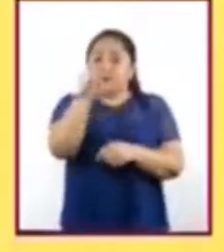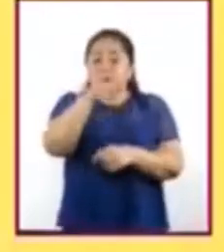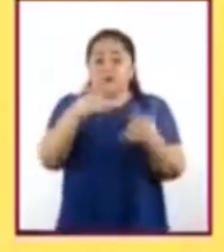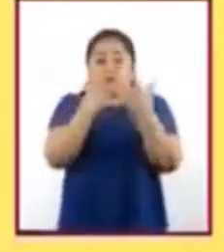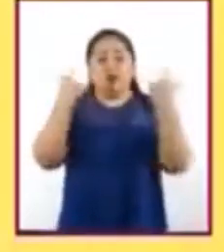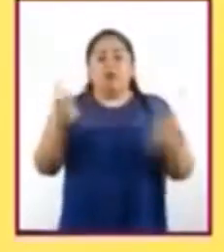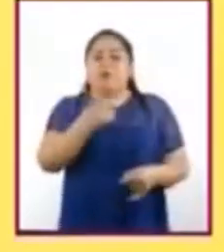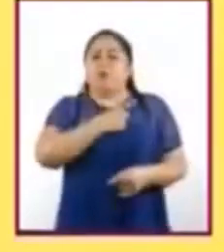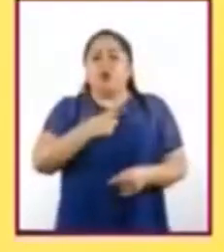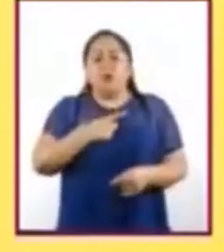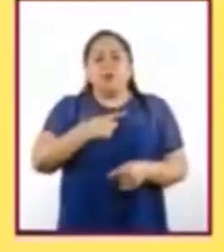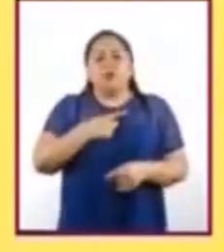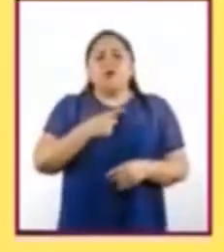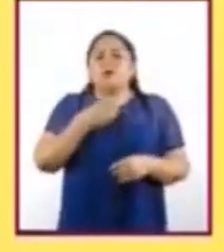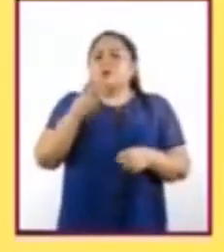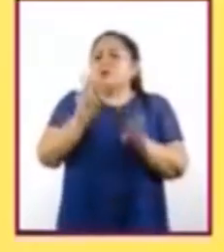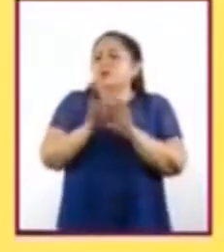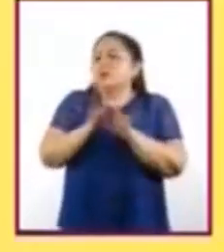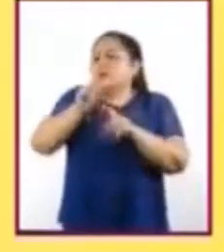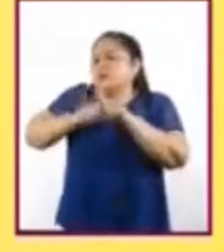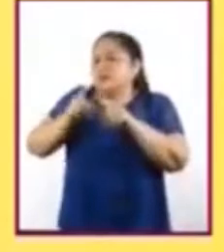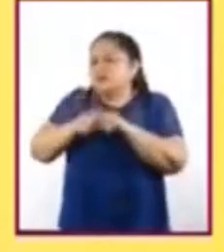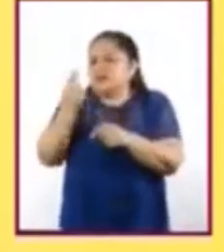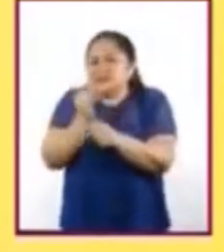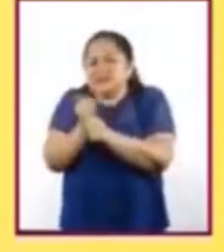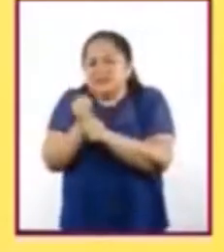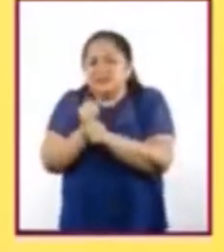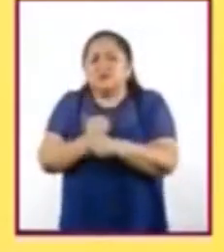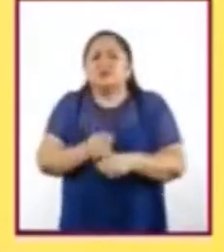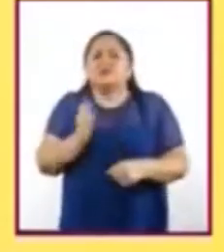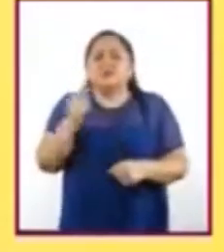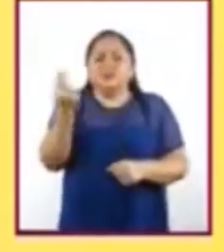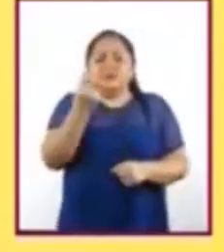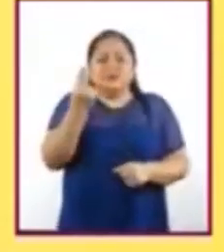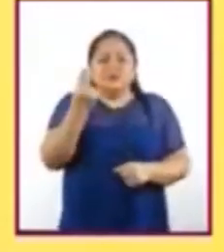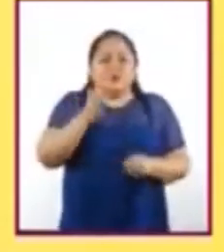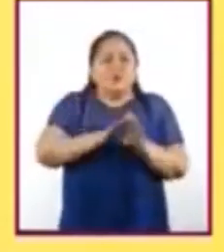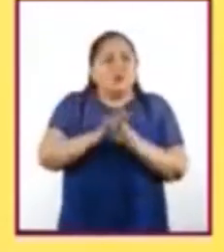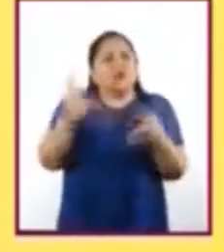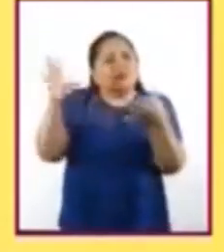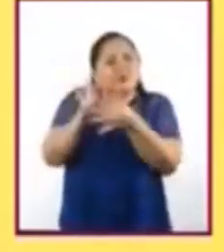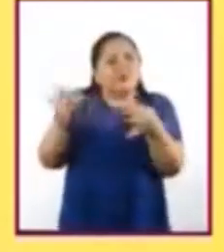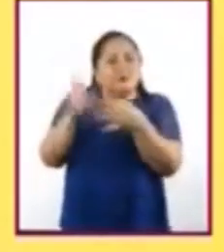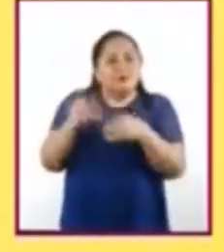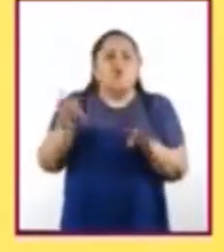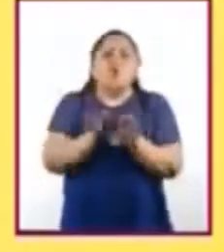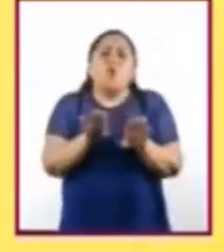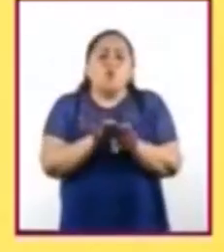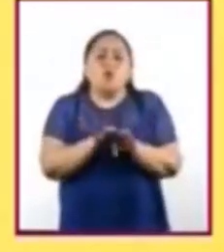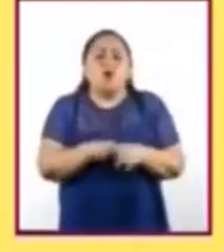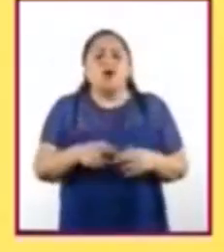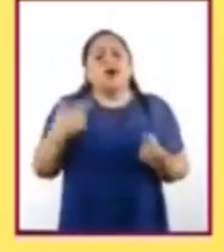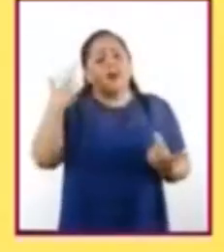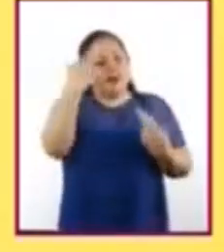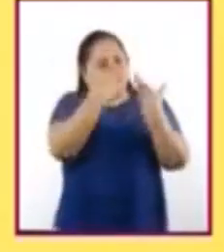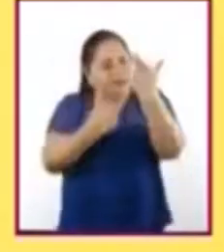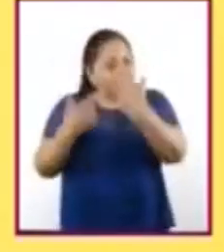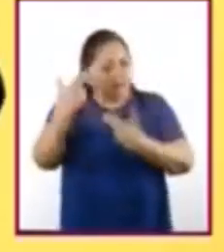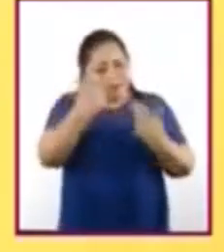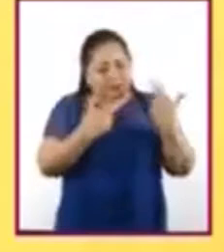deben interrogar a dichos vestigios con la finalidad de hacerlos hablar. ¿Cómo?